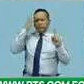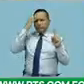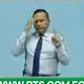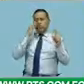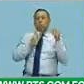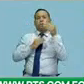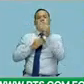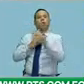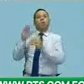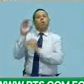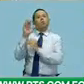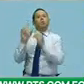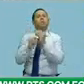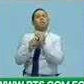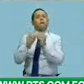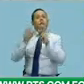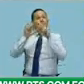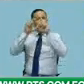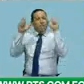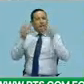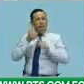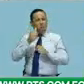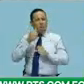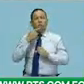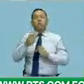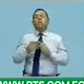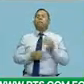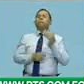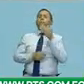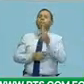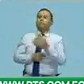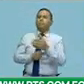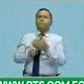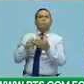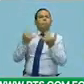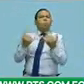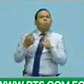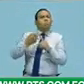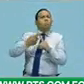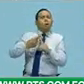Interagua. Denuncia que este mes le llegó una planilla de